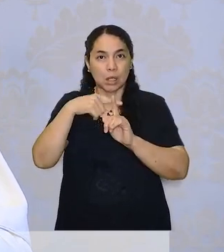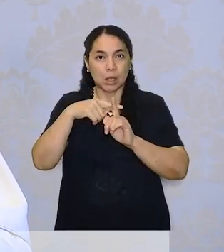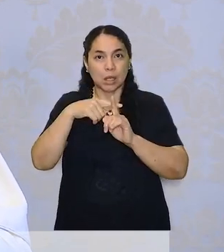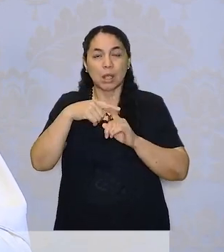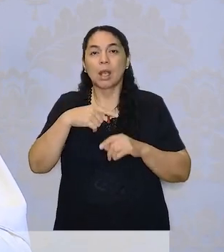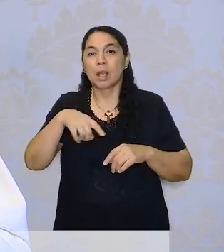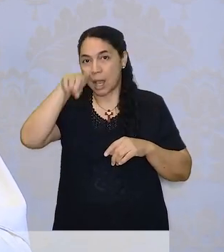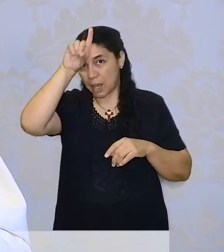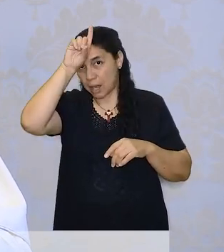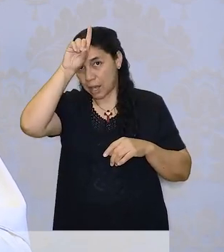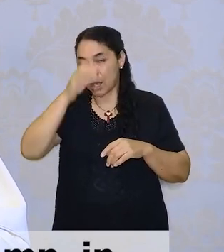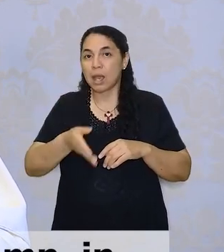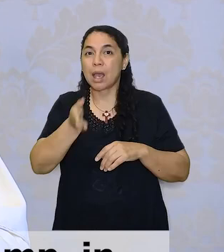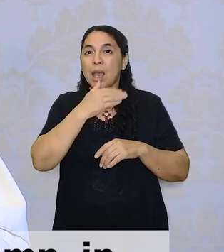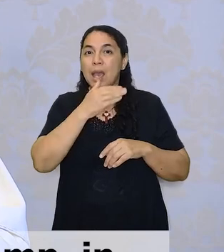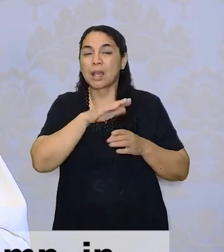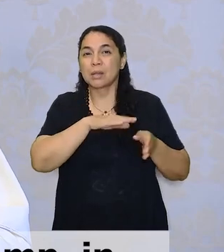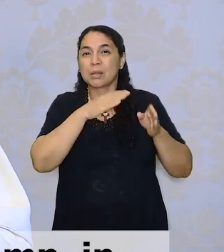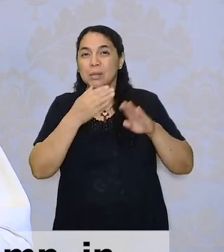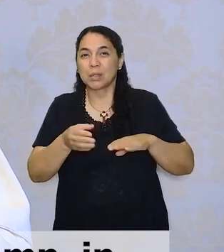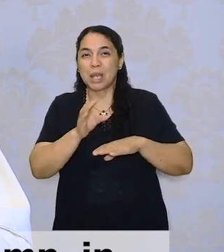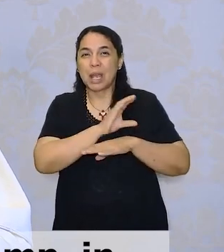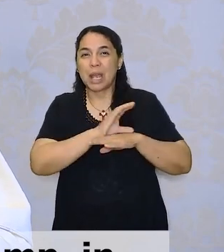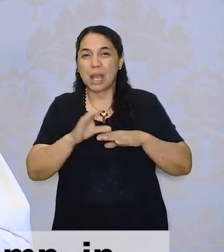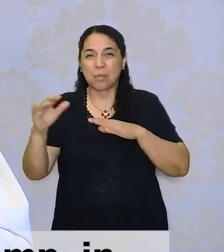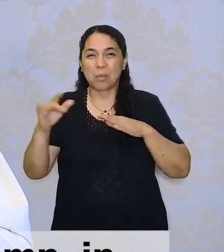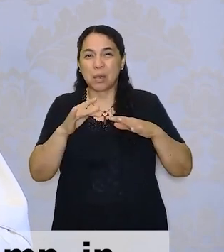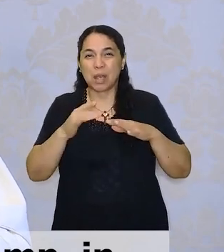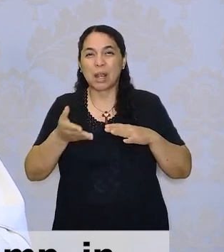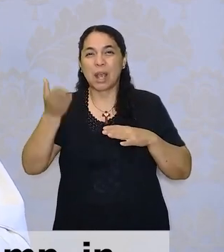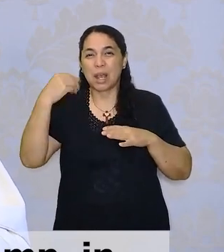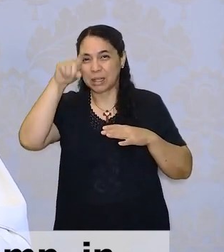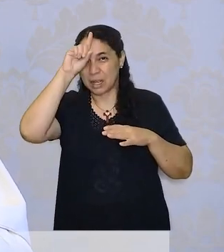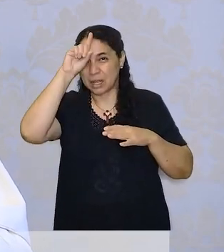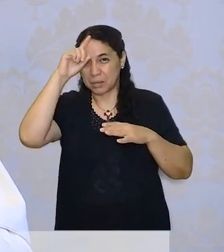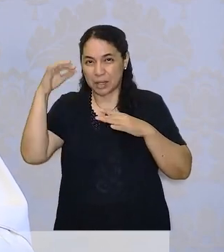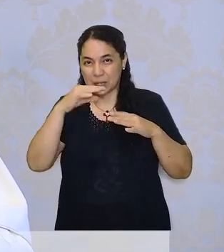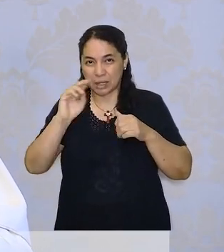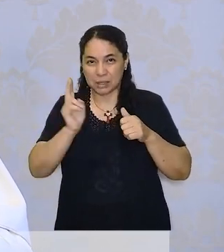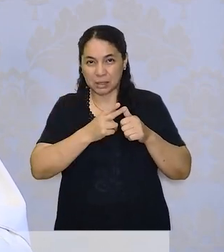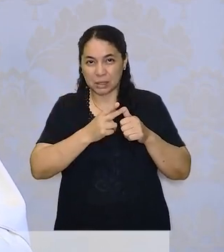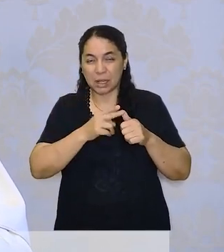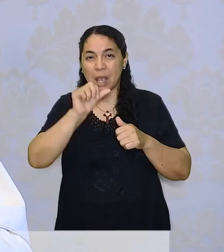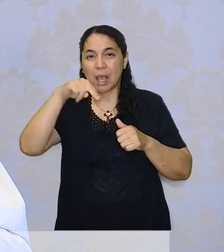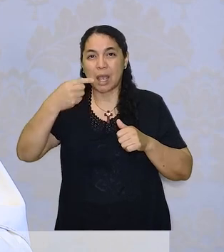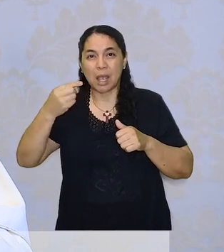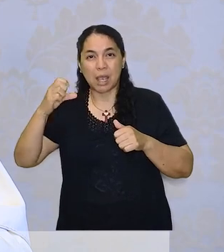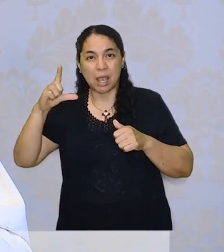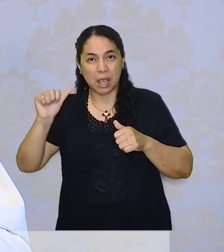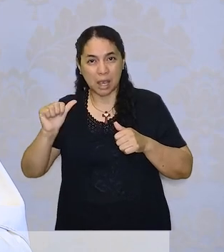de una religiosa alemana muerta en el campo de concentración de Auschwitz,